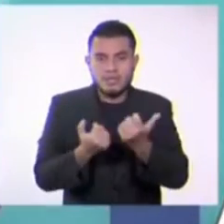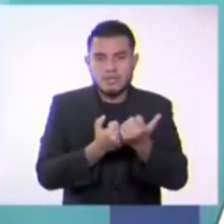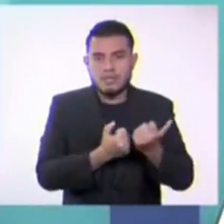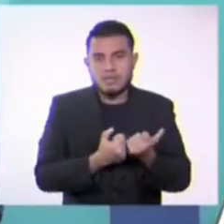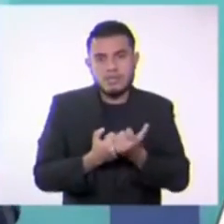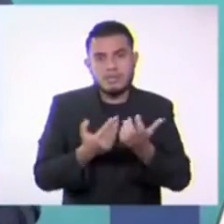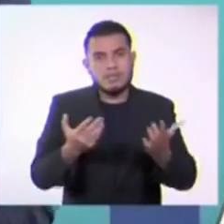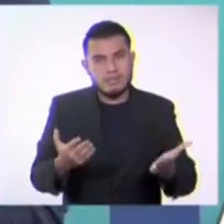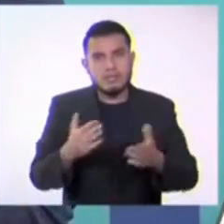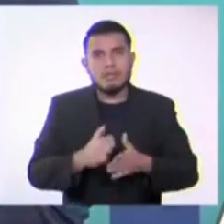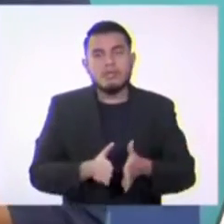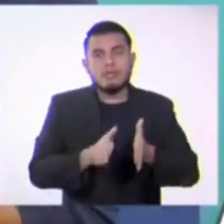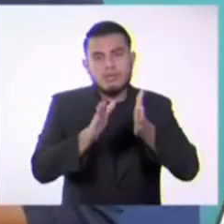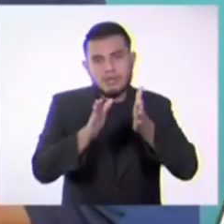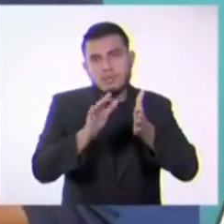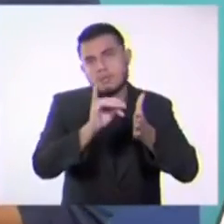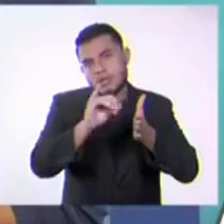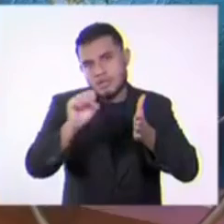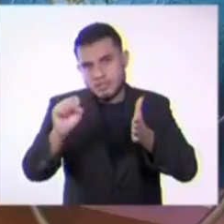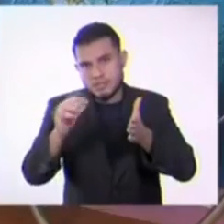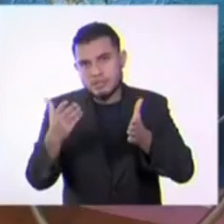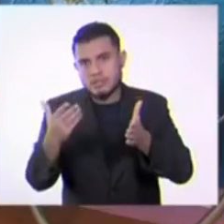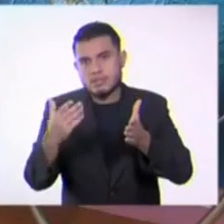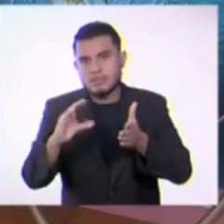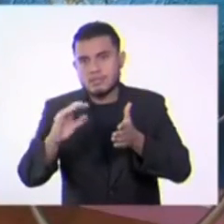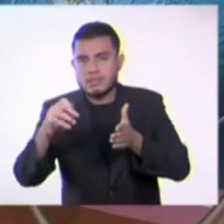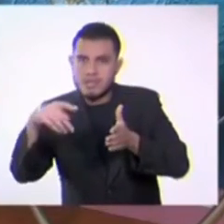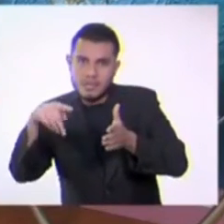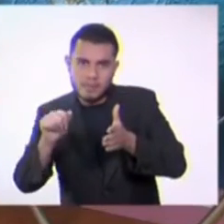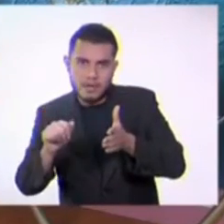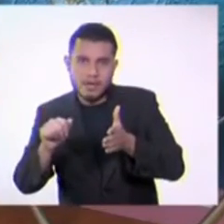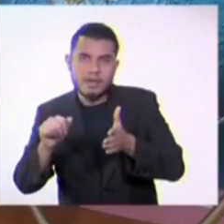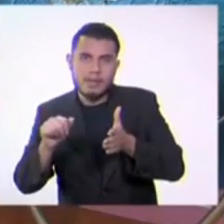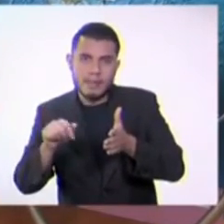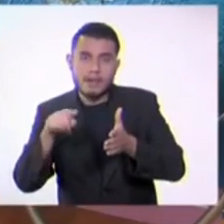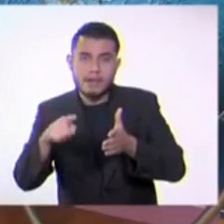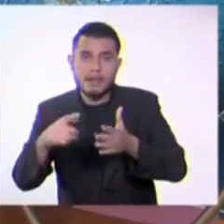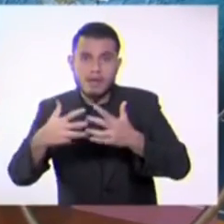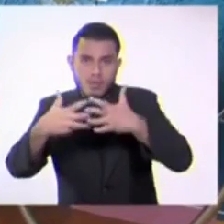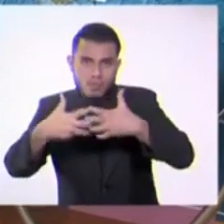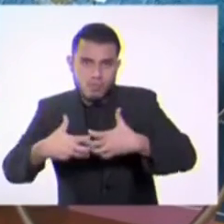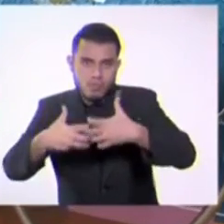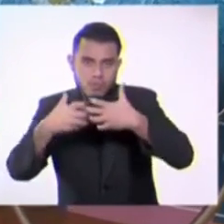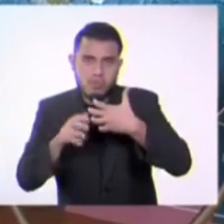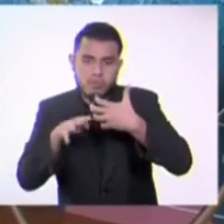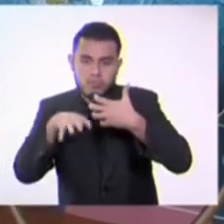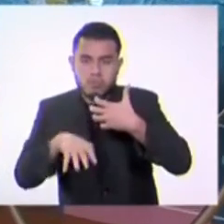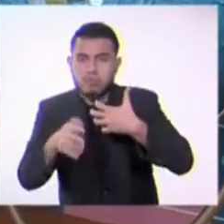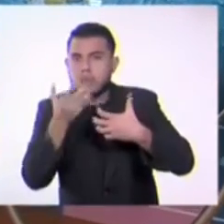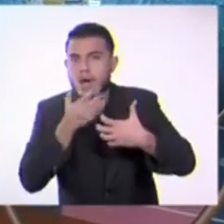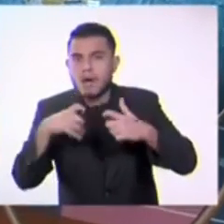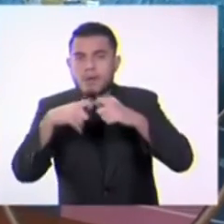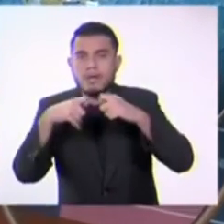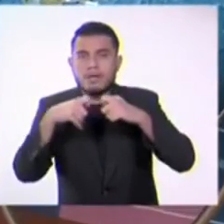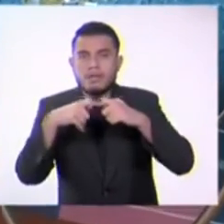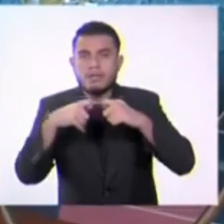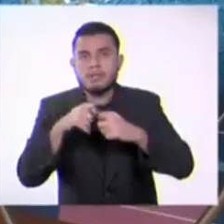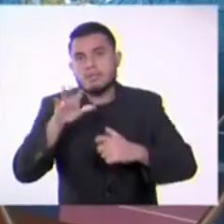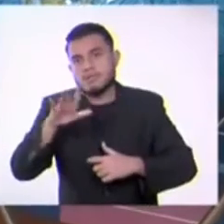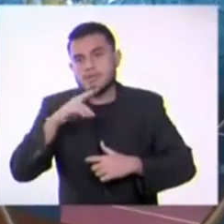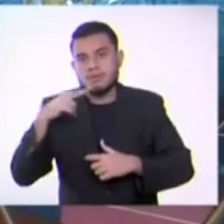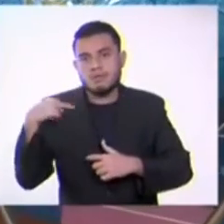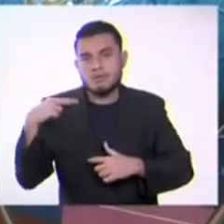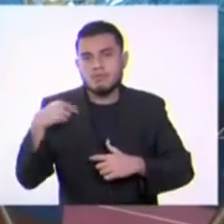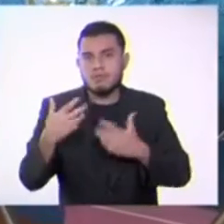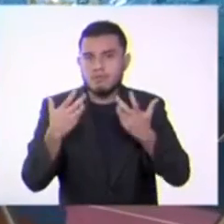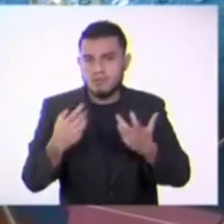como el Seguro Social. El Seguro Social, que todavía lo CEPA, tenemos. la Central Hidroeléctrica, que muchos hemos escuchado hablar, e incluso muchos de los que nos están